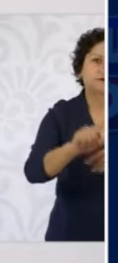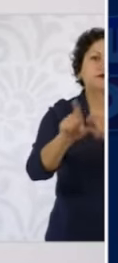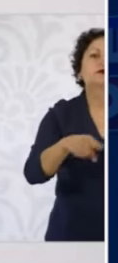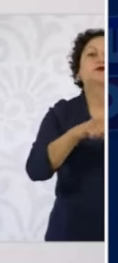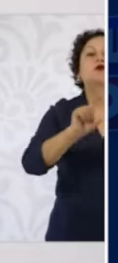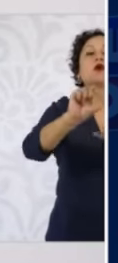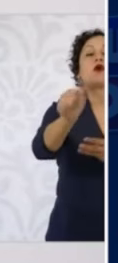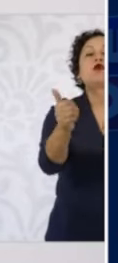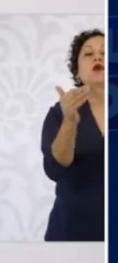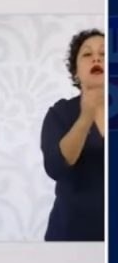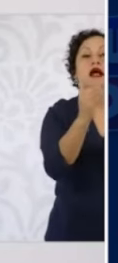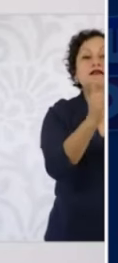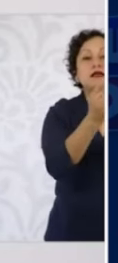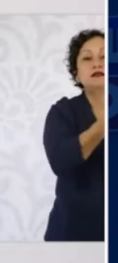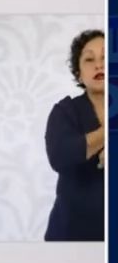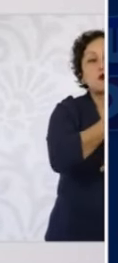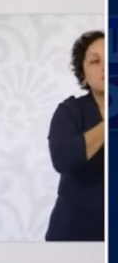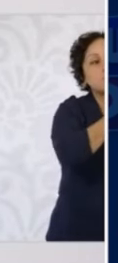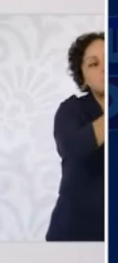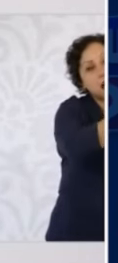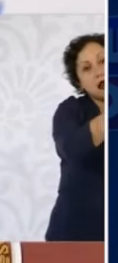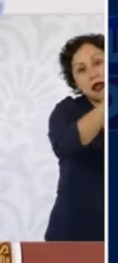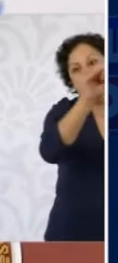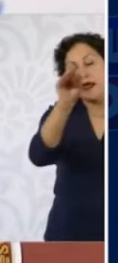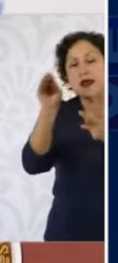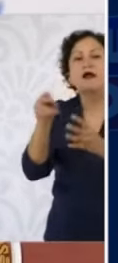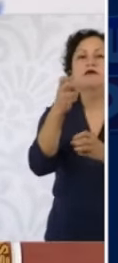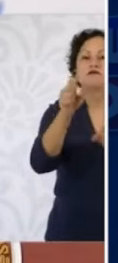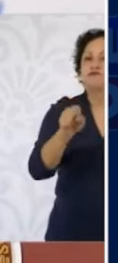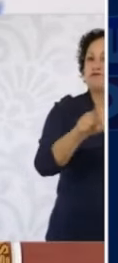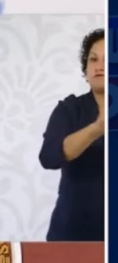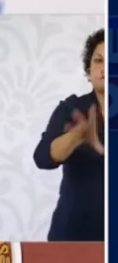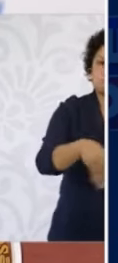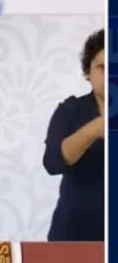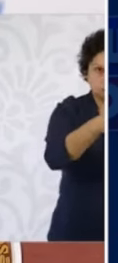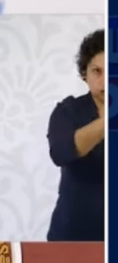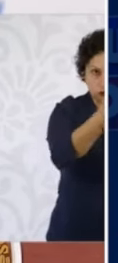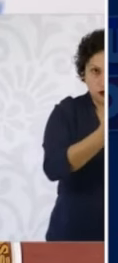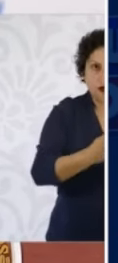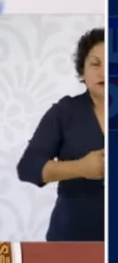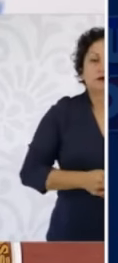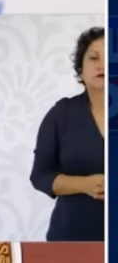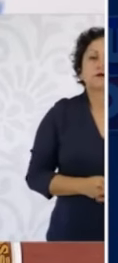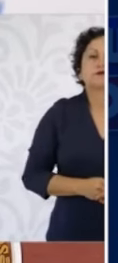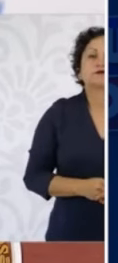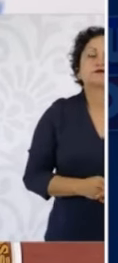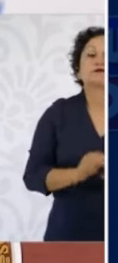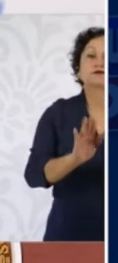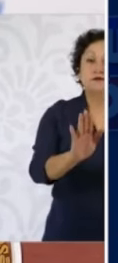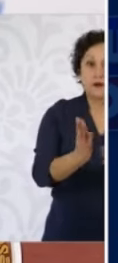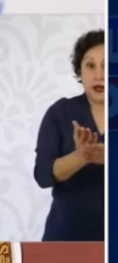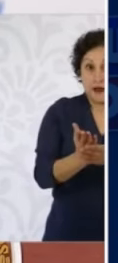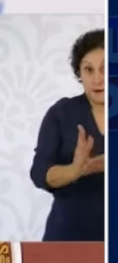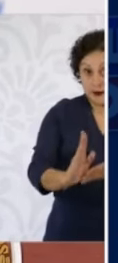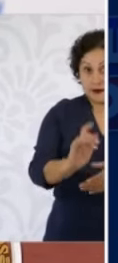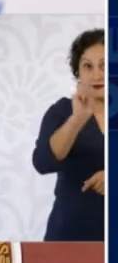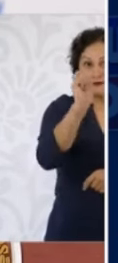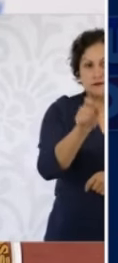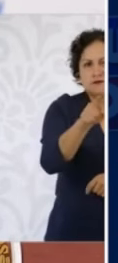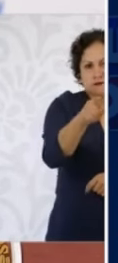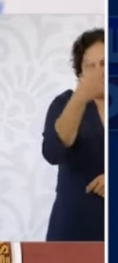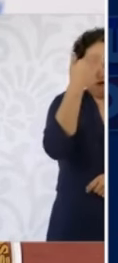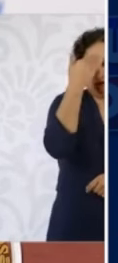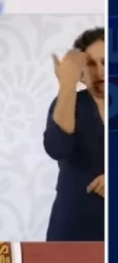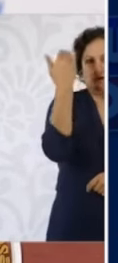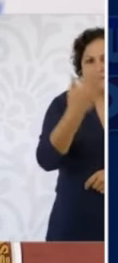mayores e además que es eh importante se ha dicho que el presupuesto en